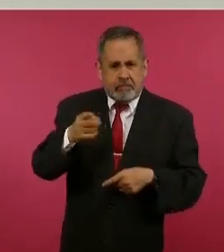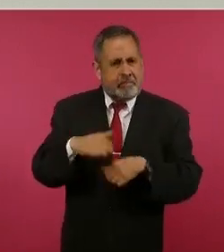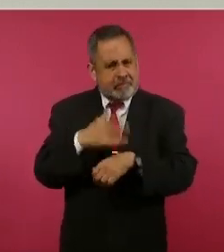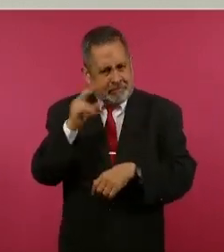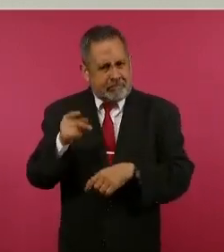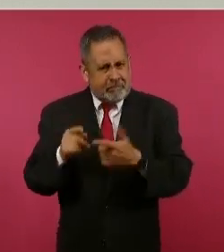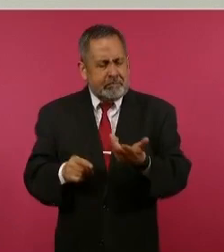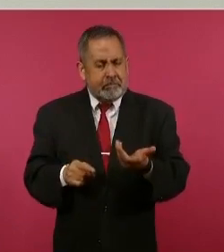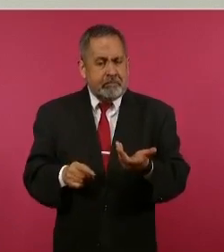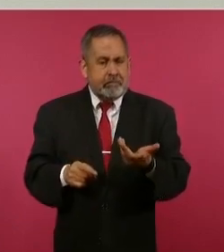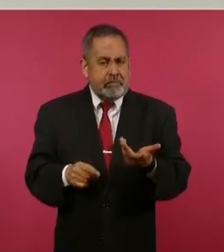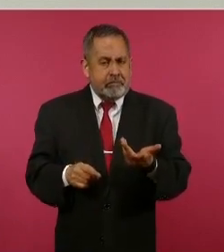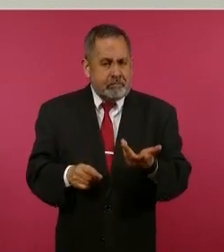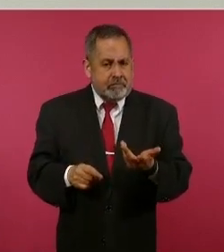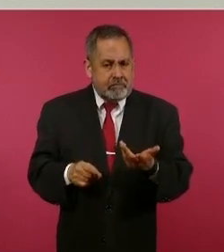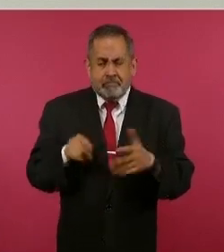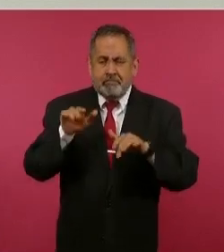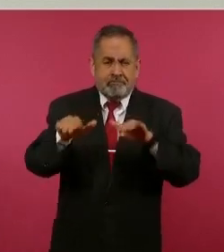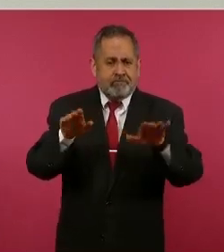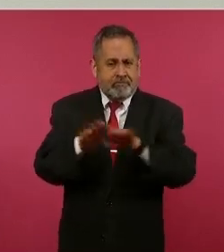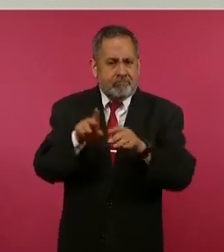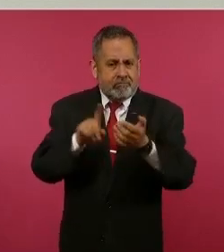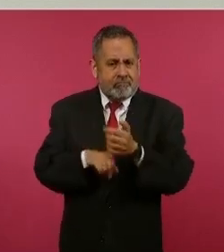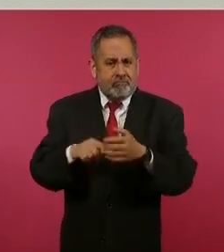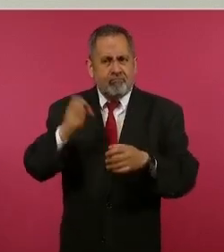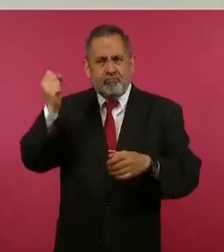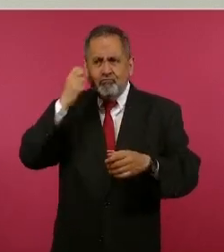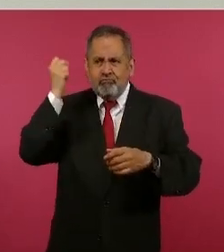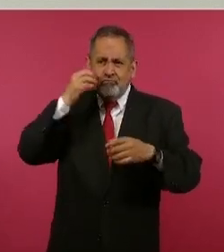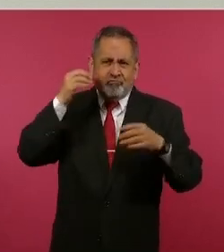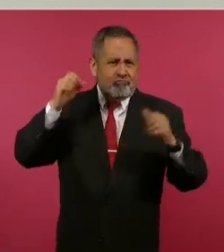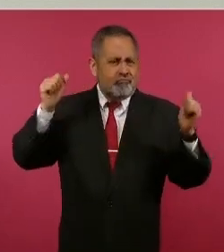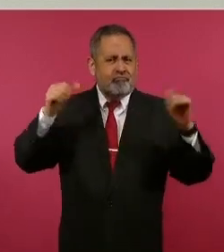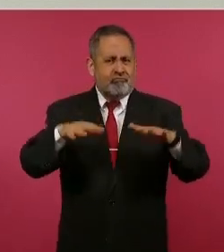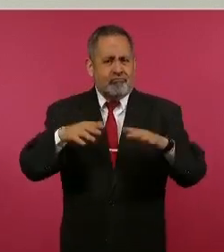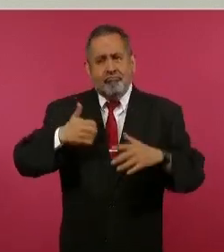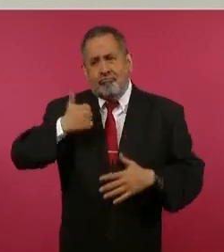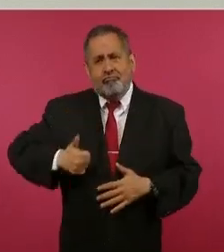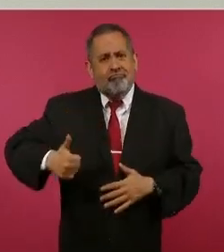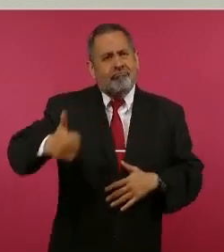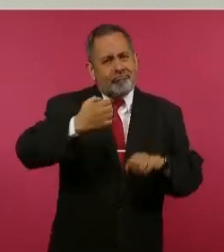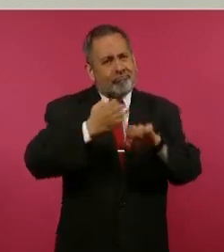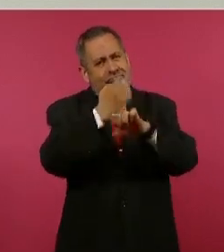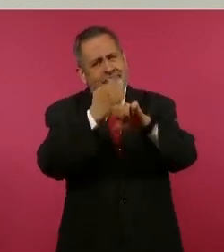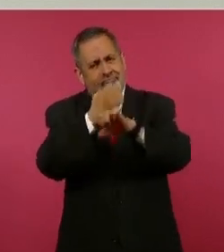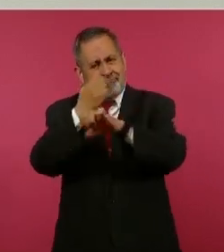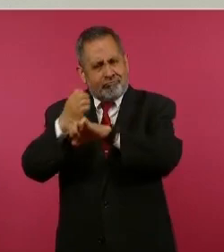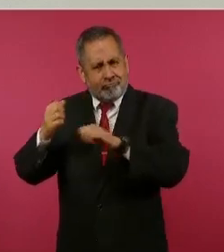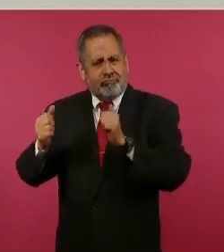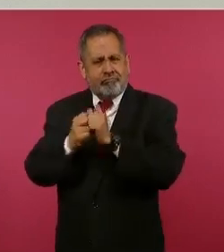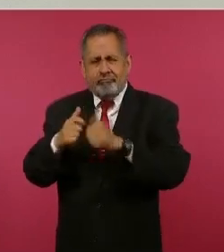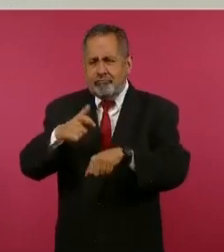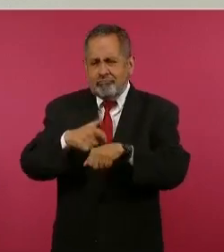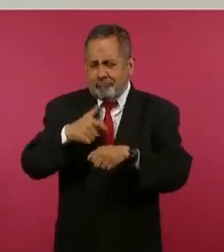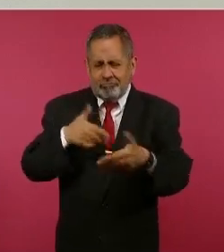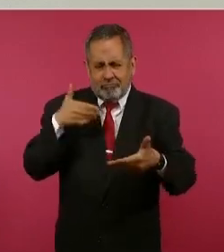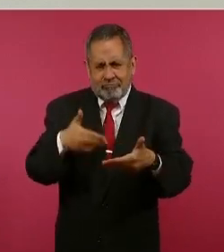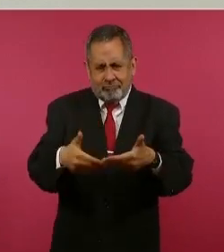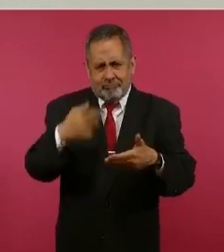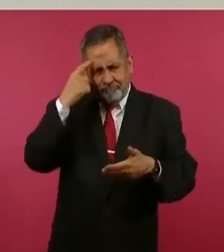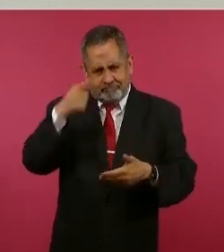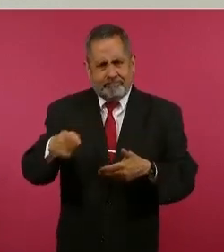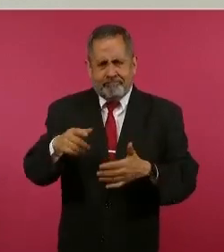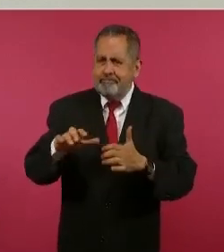no instar por lo menos a hacer una conferencia de prensa en cada estado de la República con el tiempo que queda,